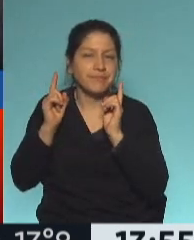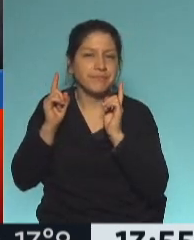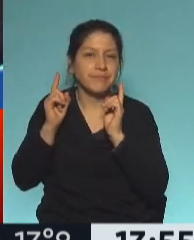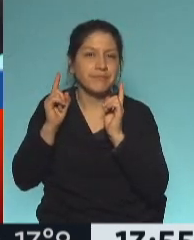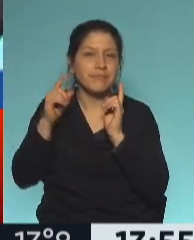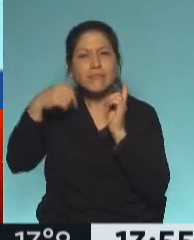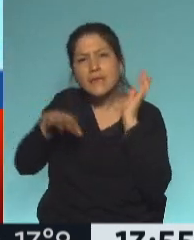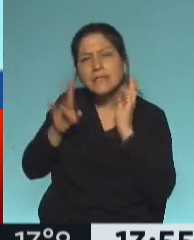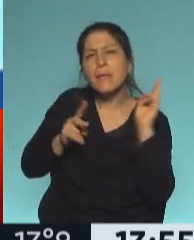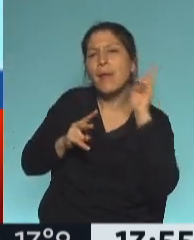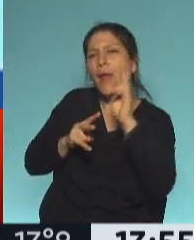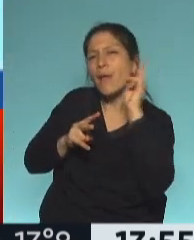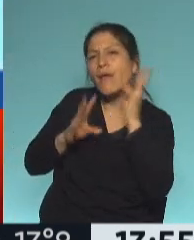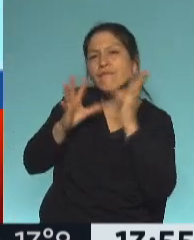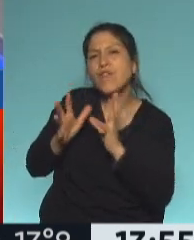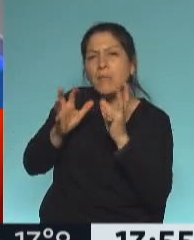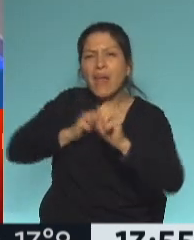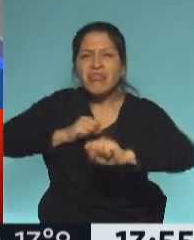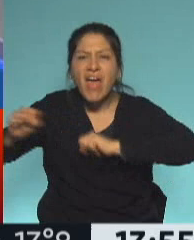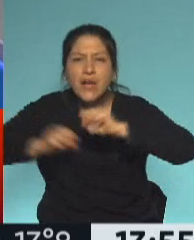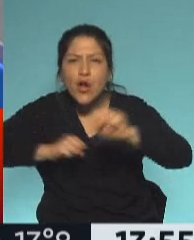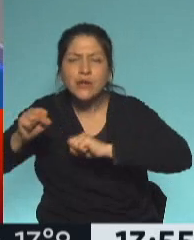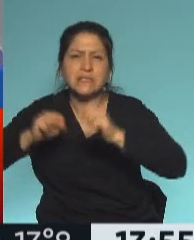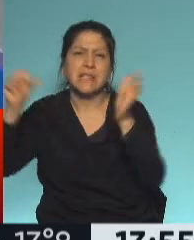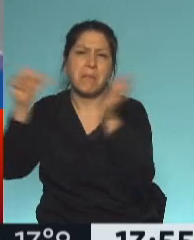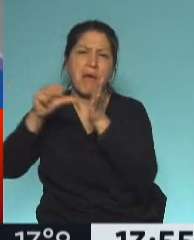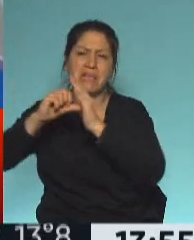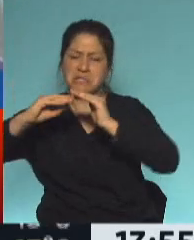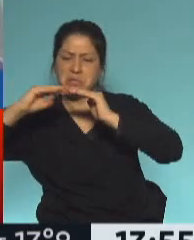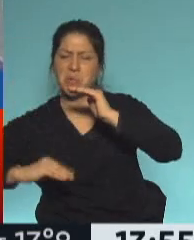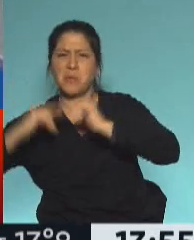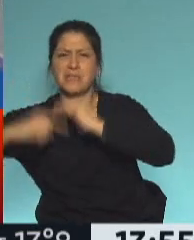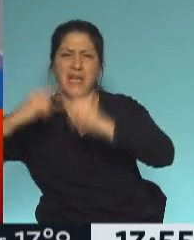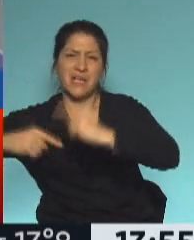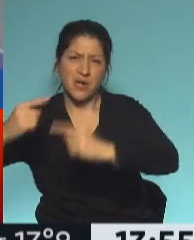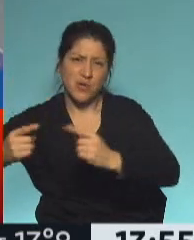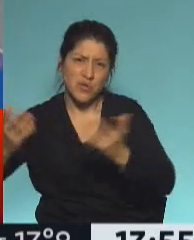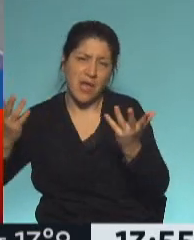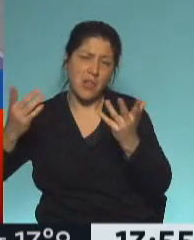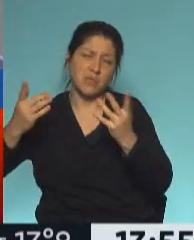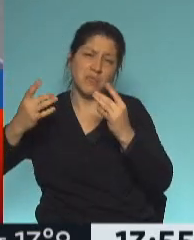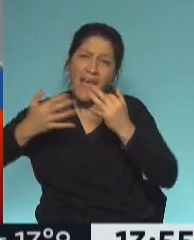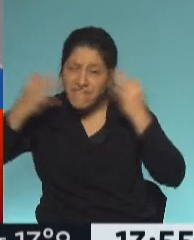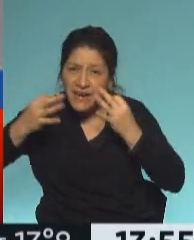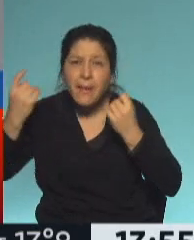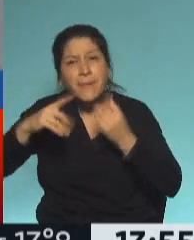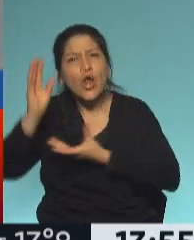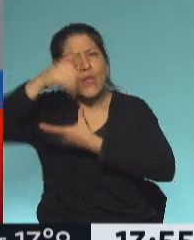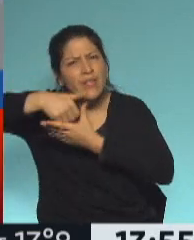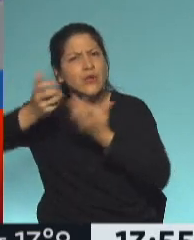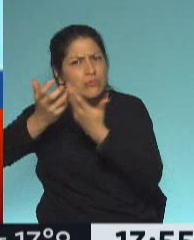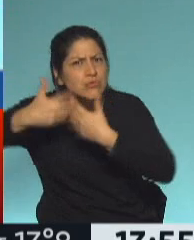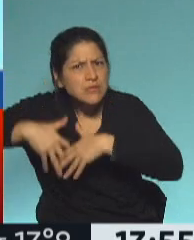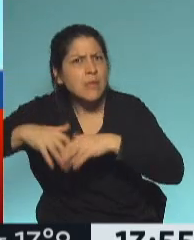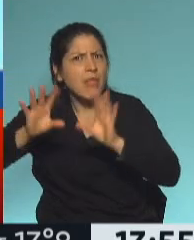tiende a ver como básicamente un reducto de terroristas, un país subdesarrollado, cosa que en buena medida, por supuesto, lo es, pero que también tiene dentro de sí un sistema muy,